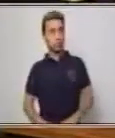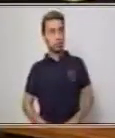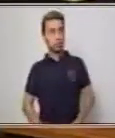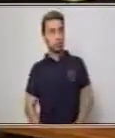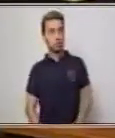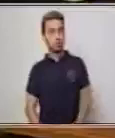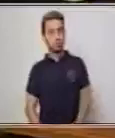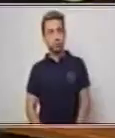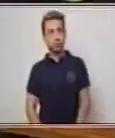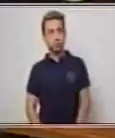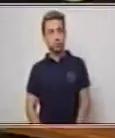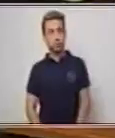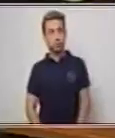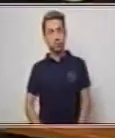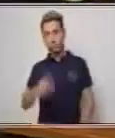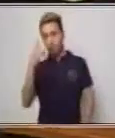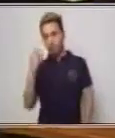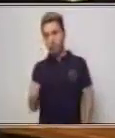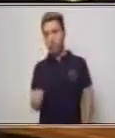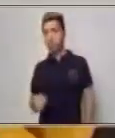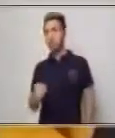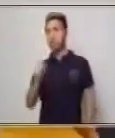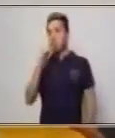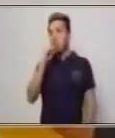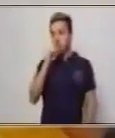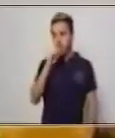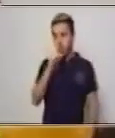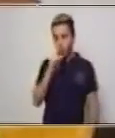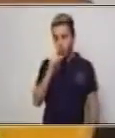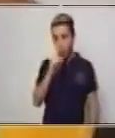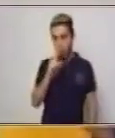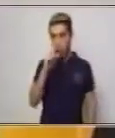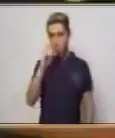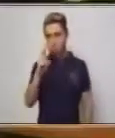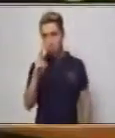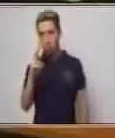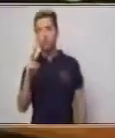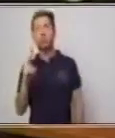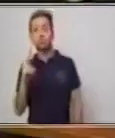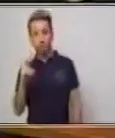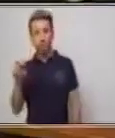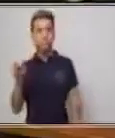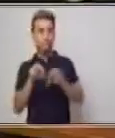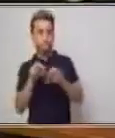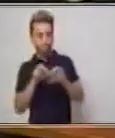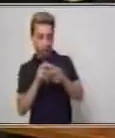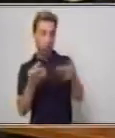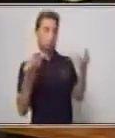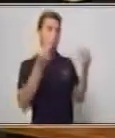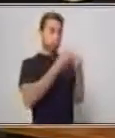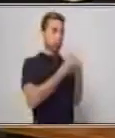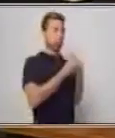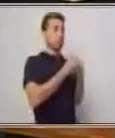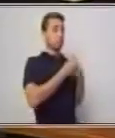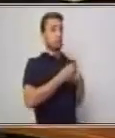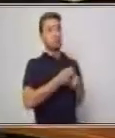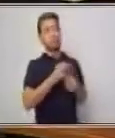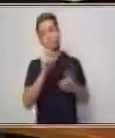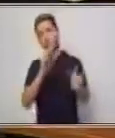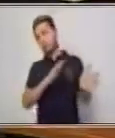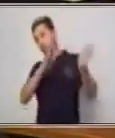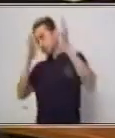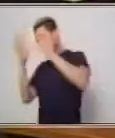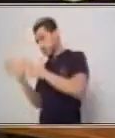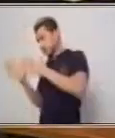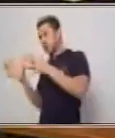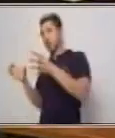Entonces, repasamos. El 2, el 3 y el 5 son números primos. Y acá tenemos que colocar nosotros sí o sí